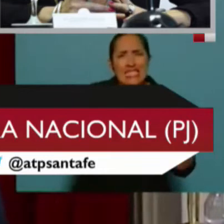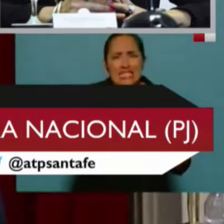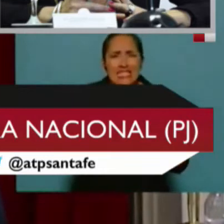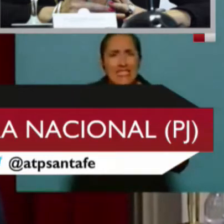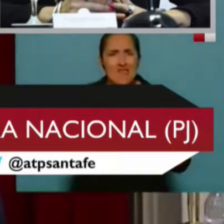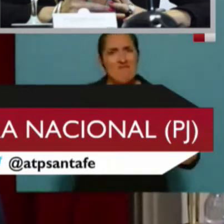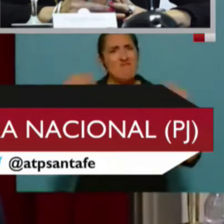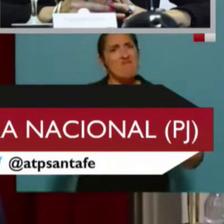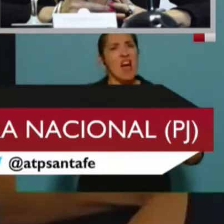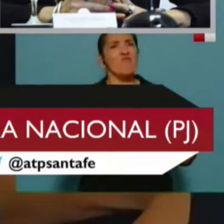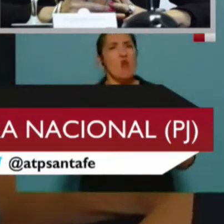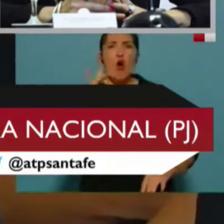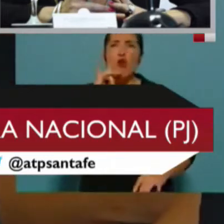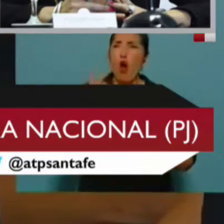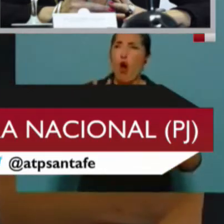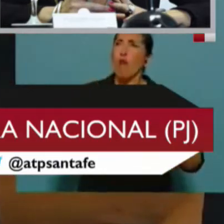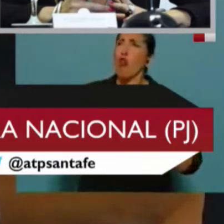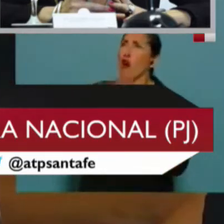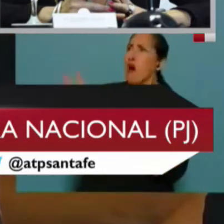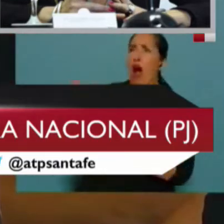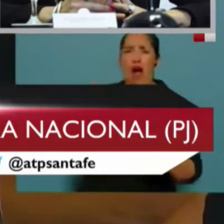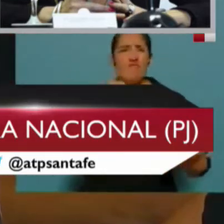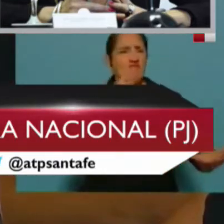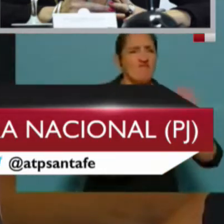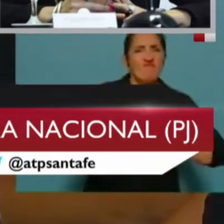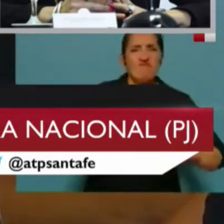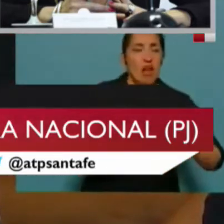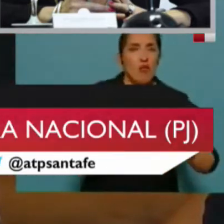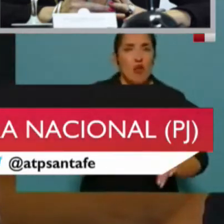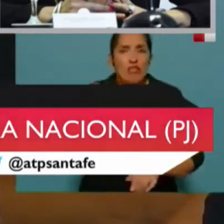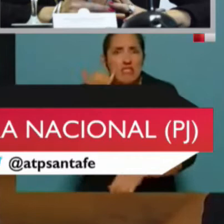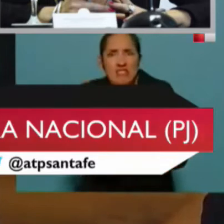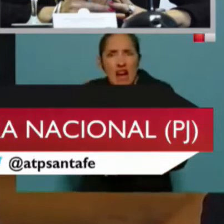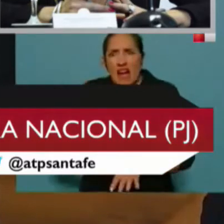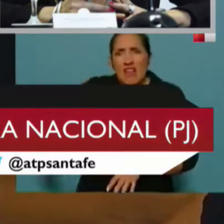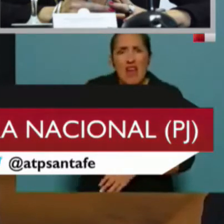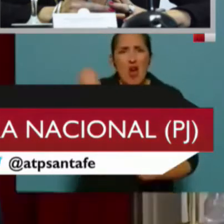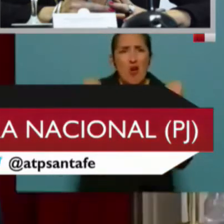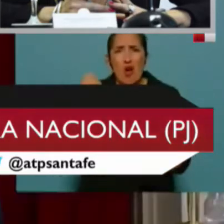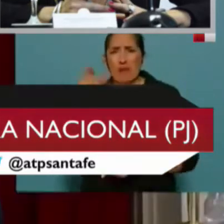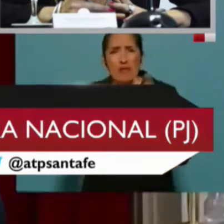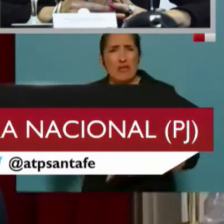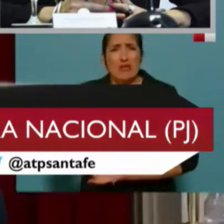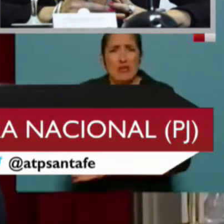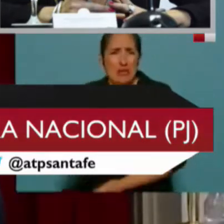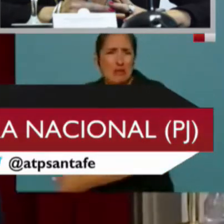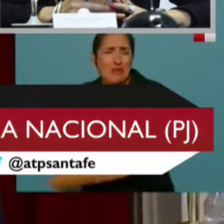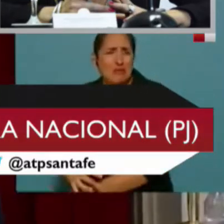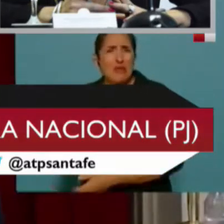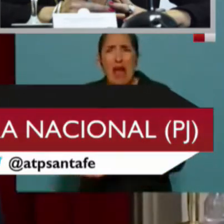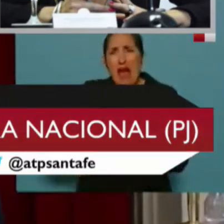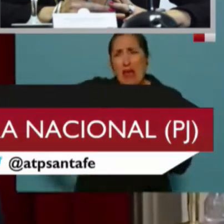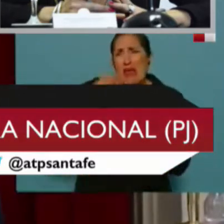pagar tarifas, así lo dijo el presidente de la Nación, sino que también afectó a las pequeñas